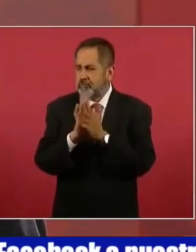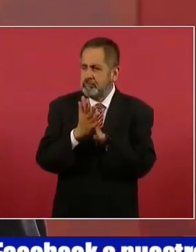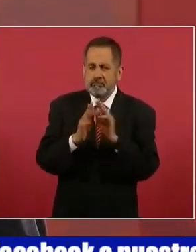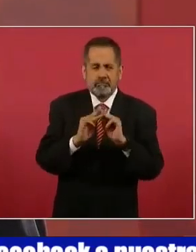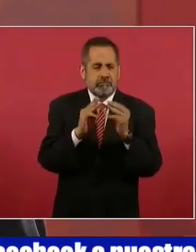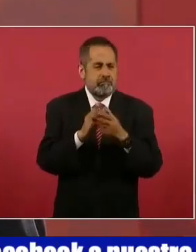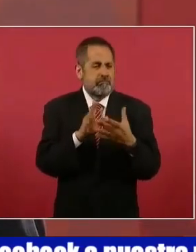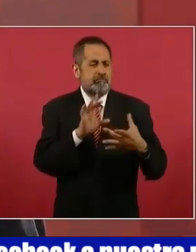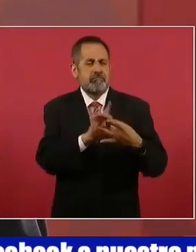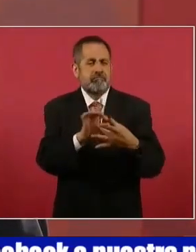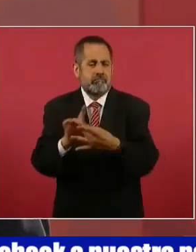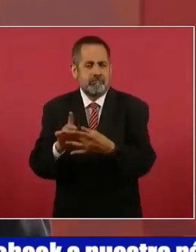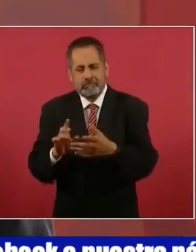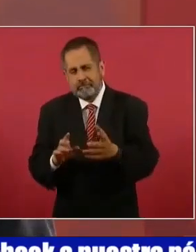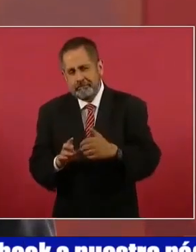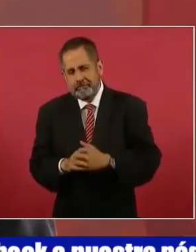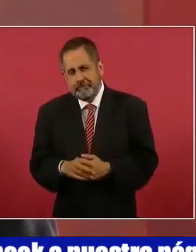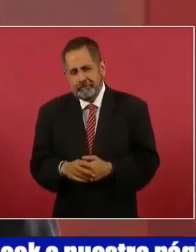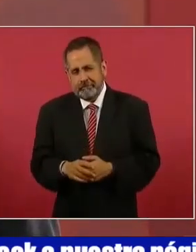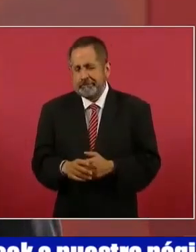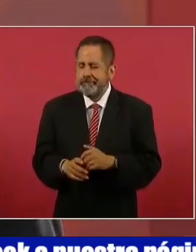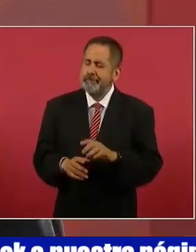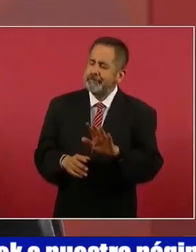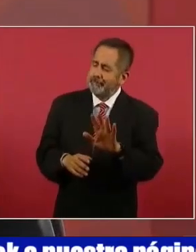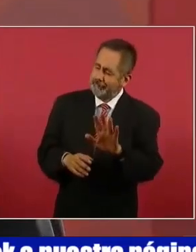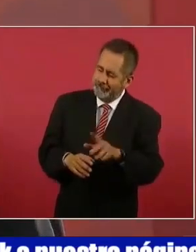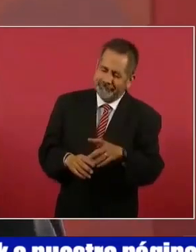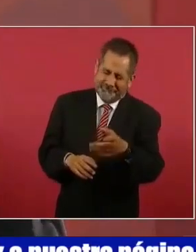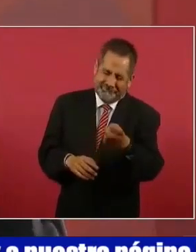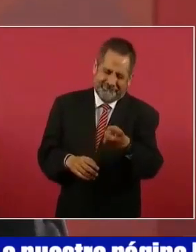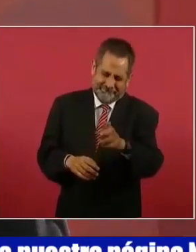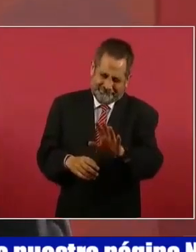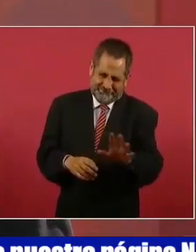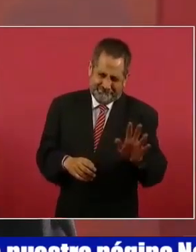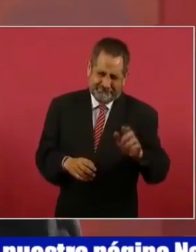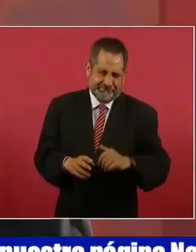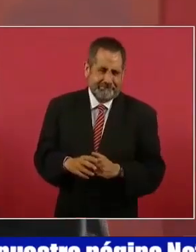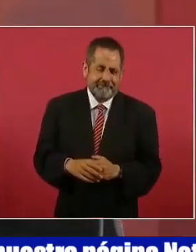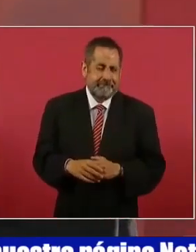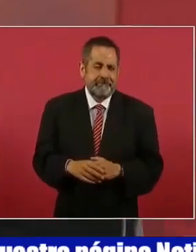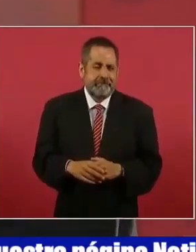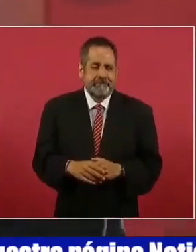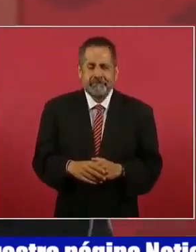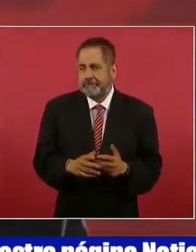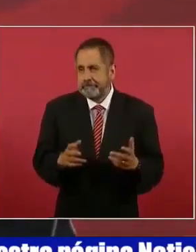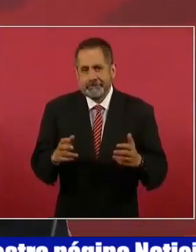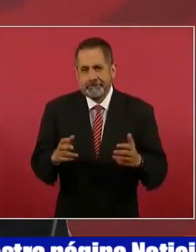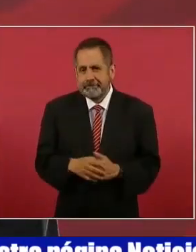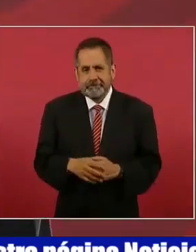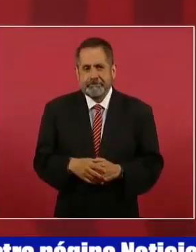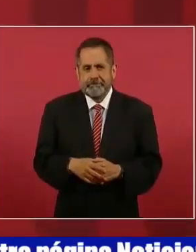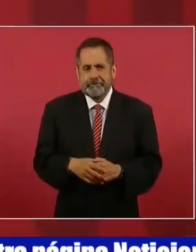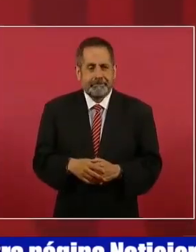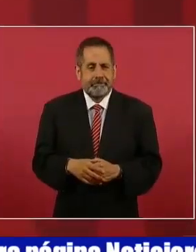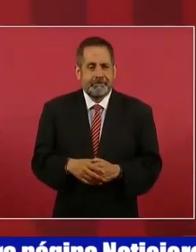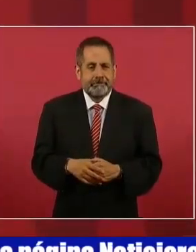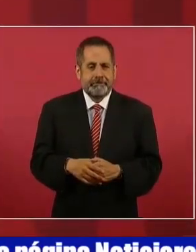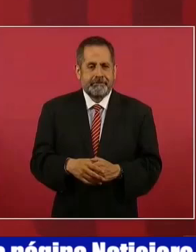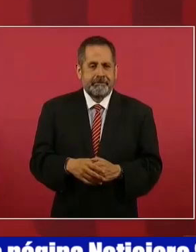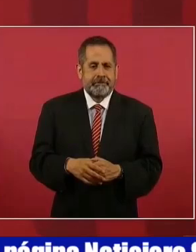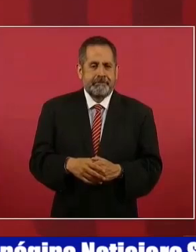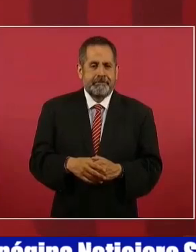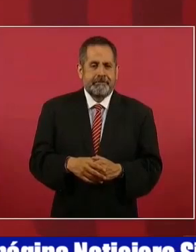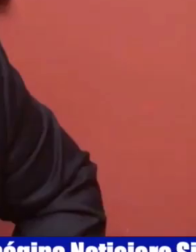pero una solidaridad que suena fuerte debido a que expone el presidente Andrés Manuel López Obrador